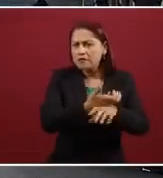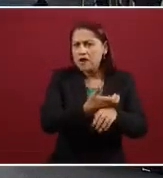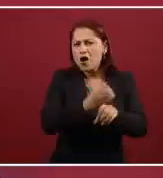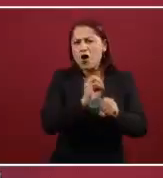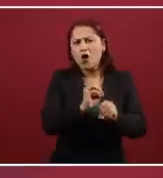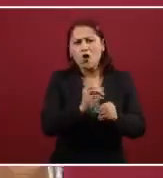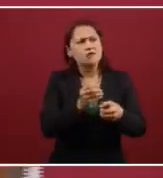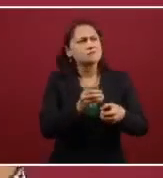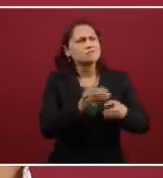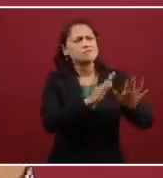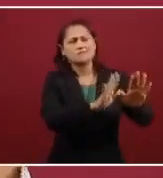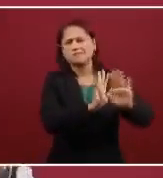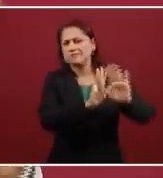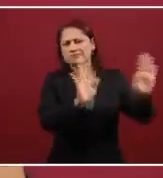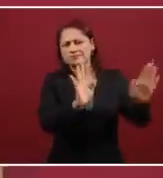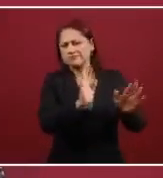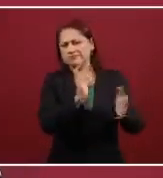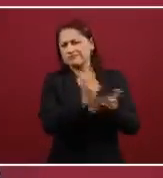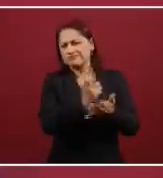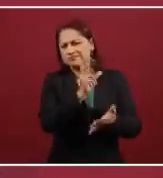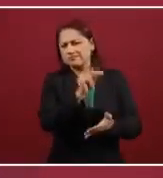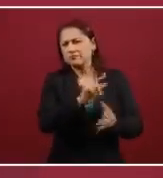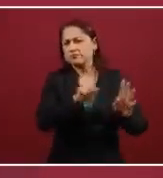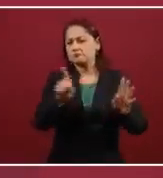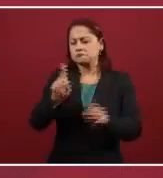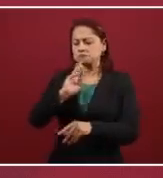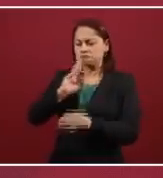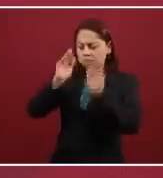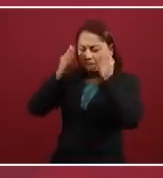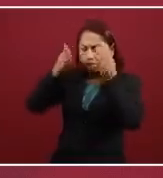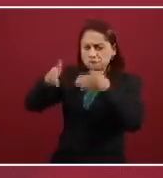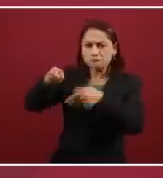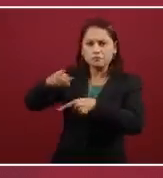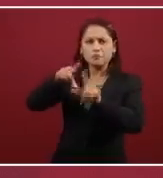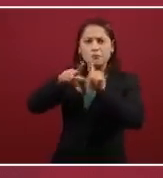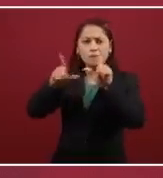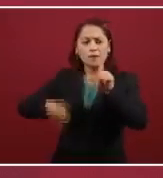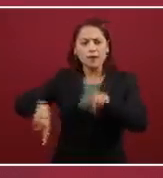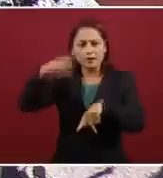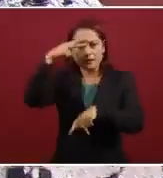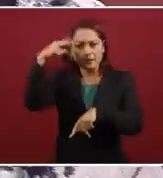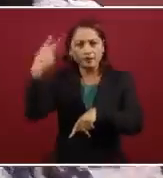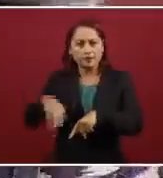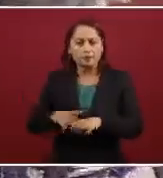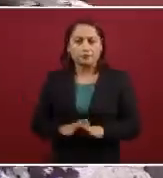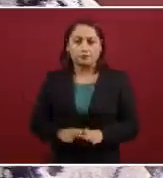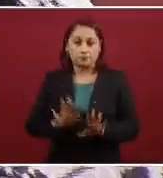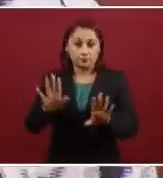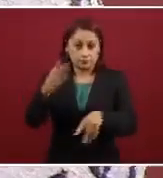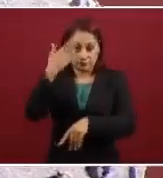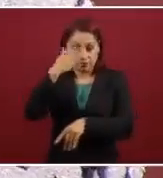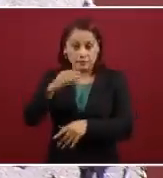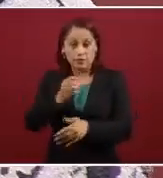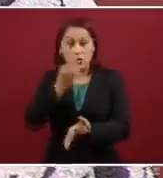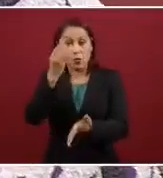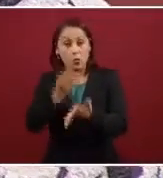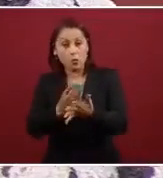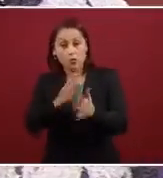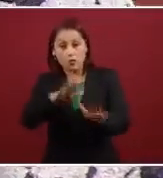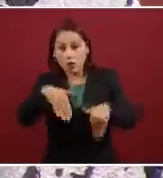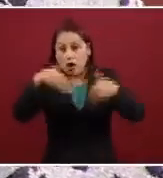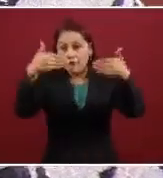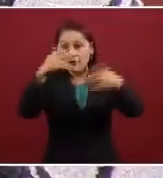No solamente el mercado exterior es el único, y no solo el de Estados Unidos es el único